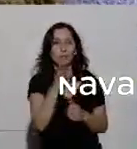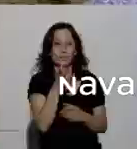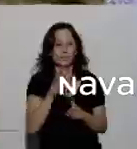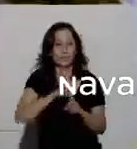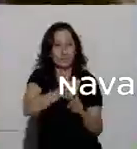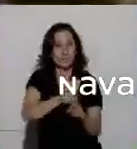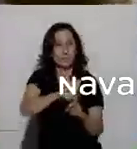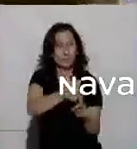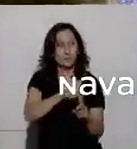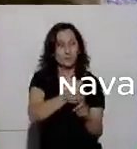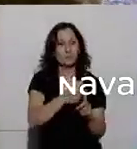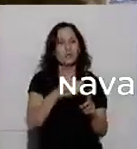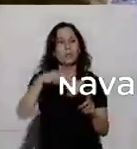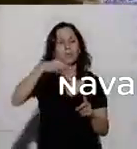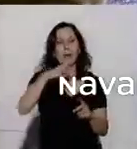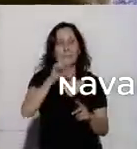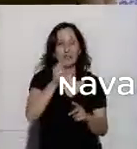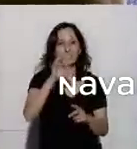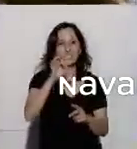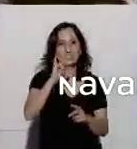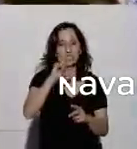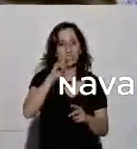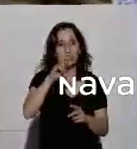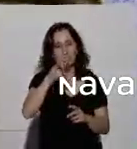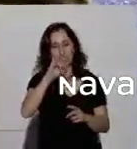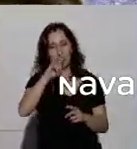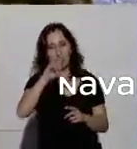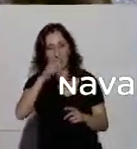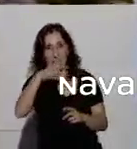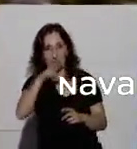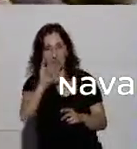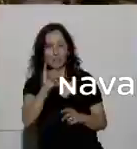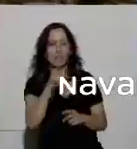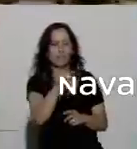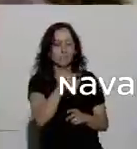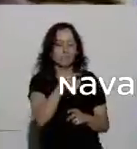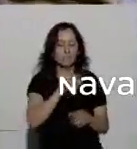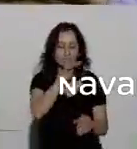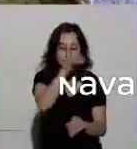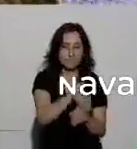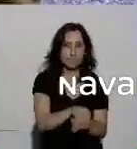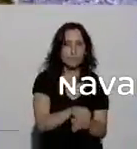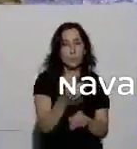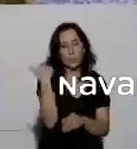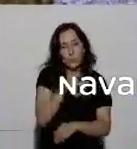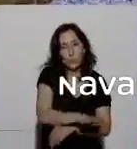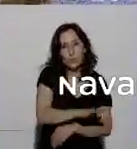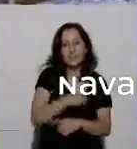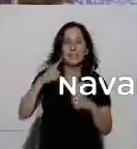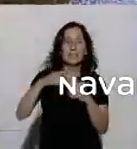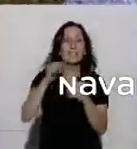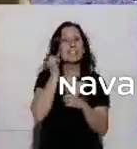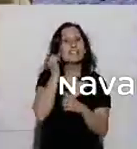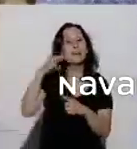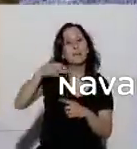las acusaciones de María de Ximildegui, por presión del pueblo, al final María de Yureteguía admite haber sido bruja desde niña, que su tía María Tipía